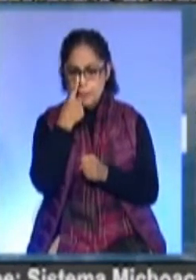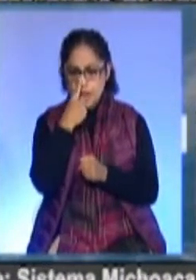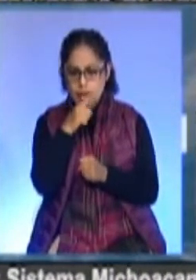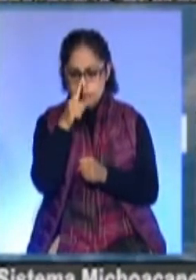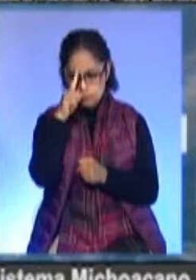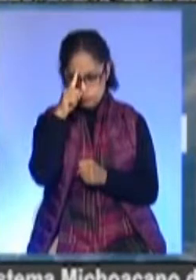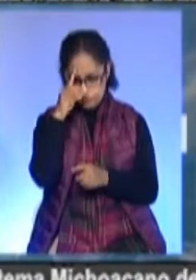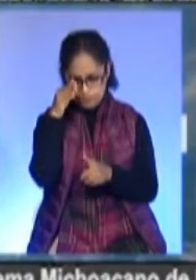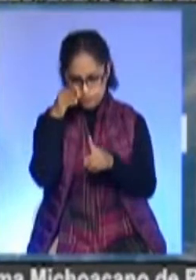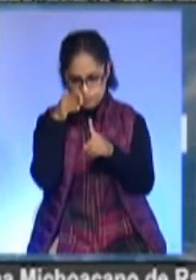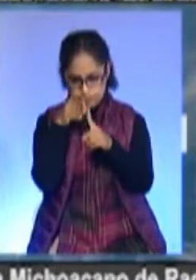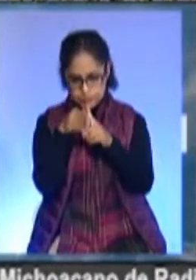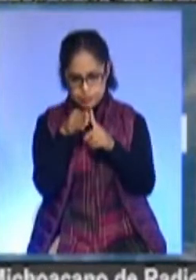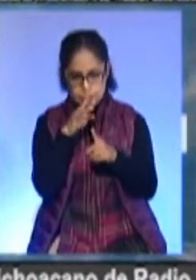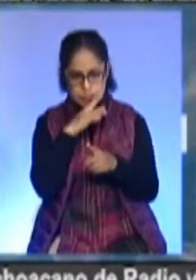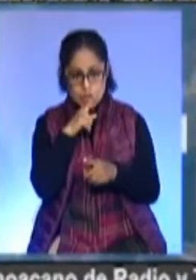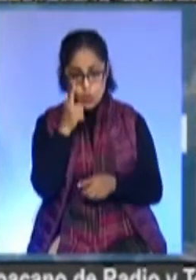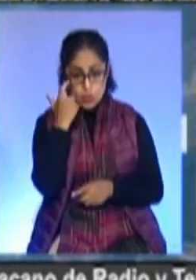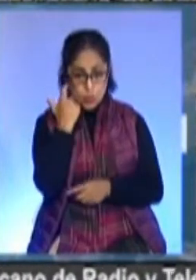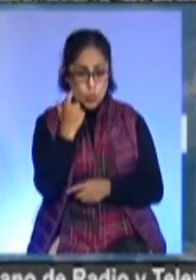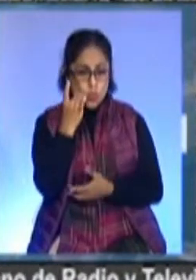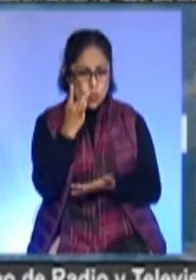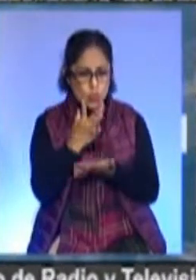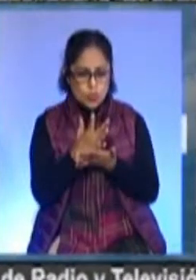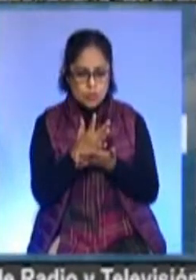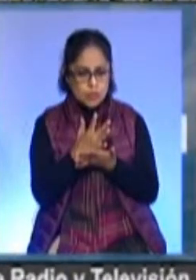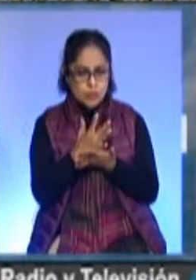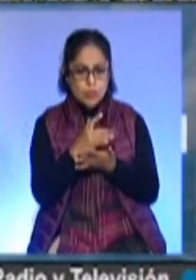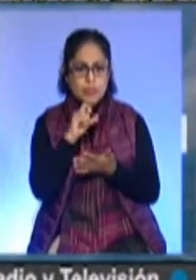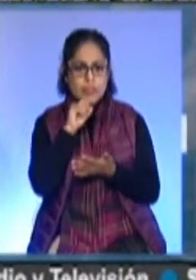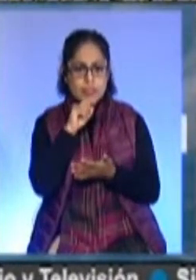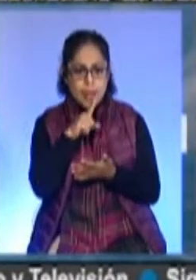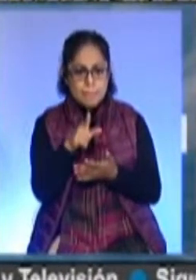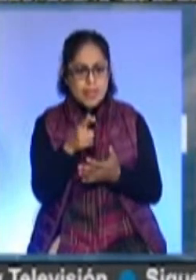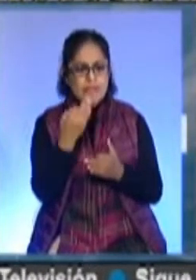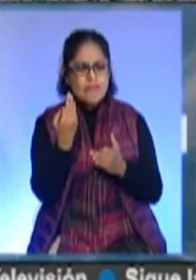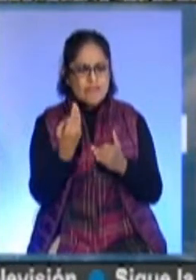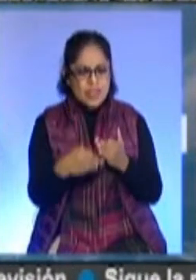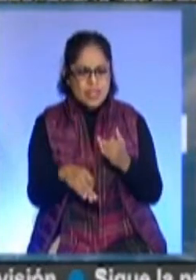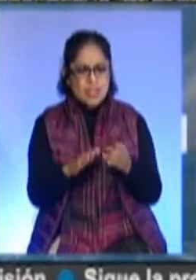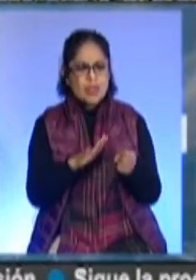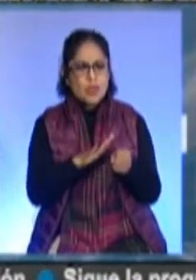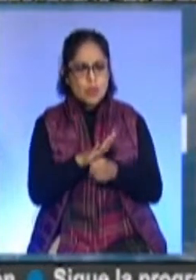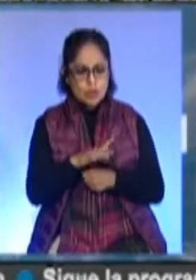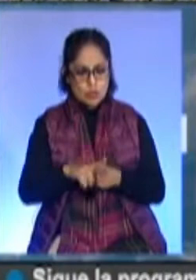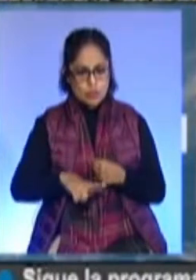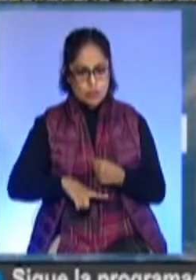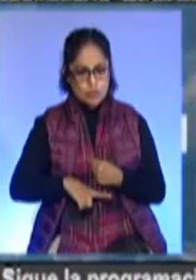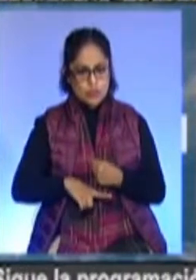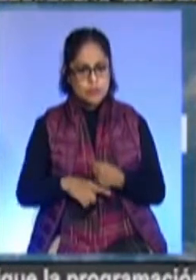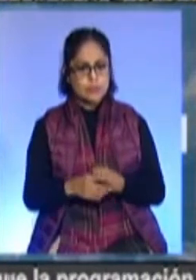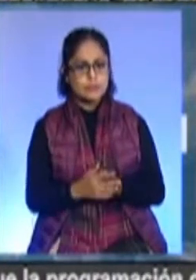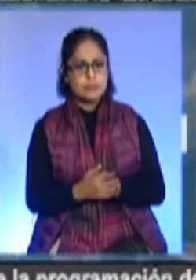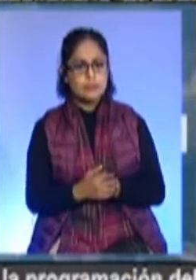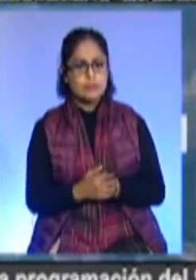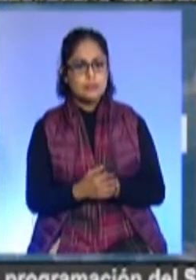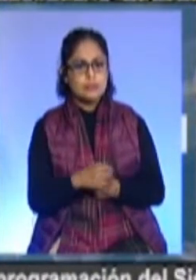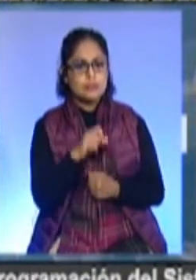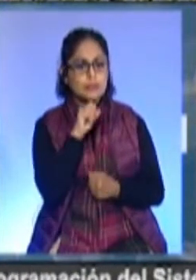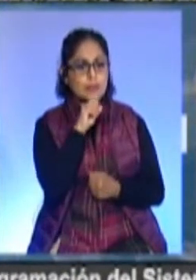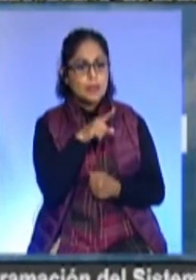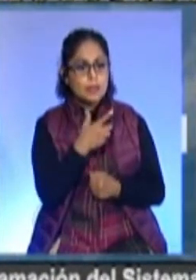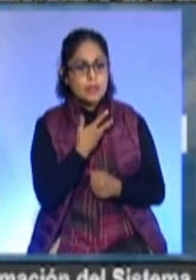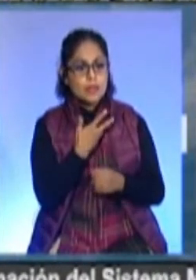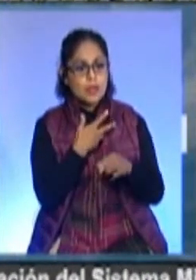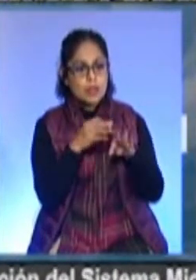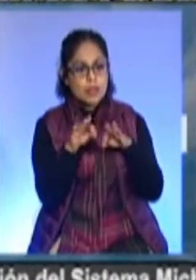focalizar no solamente un recurso económico, sino el recurso de la infraestructura que tiene el gobierno del estado. Tenemos el trabajo